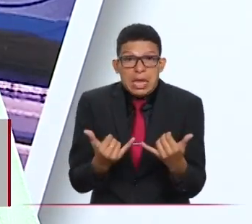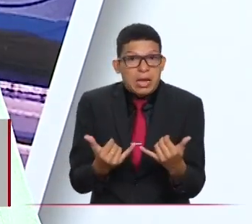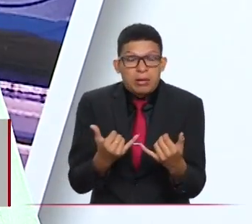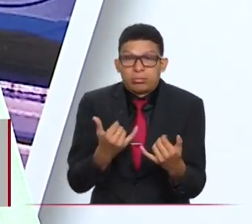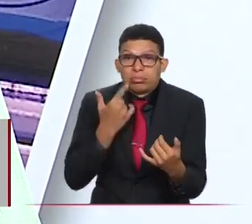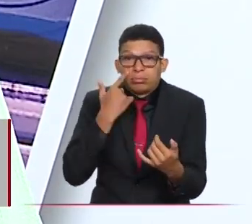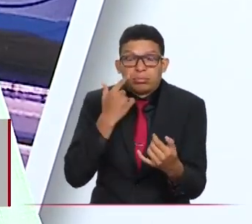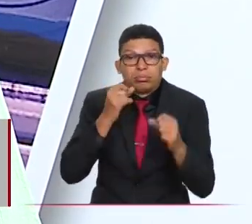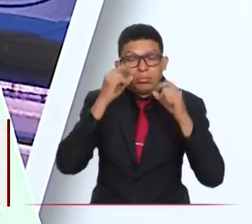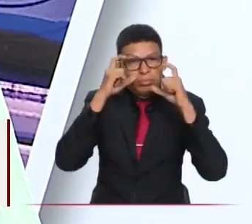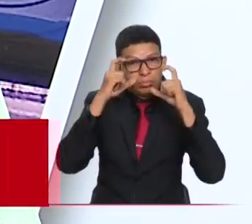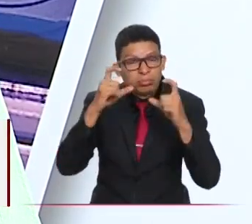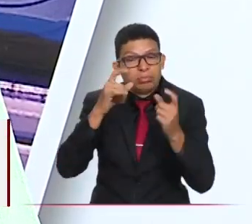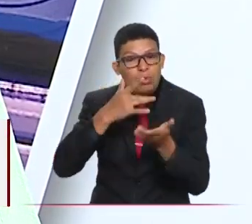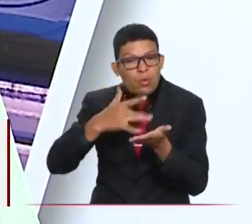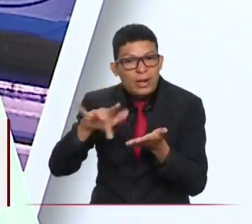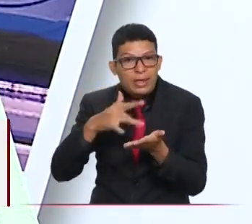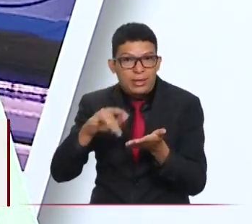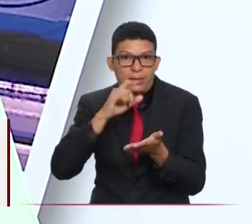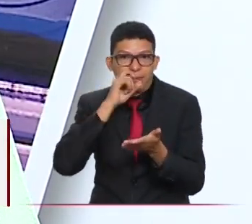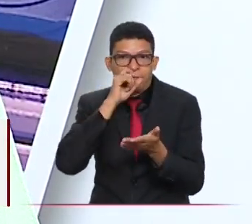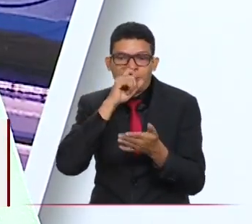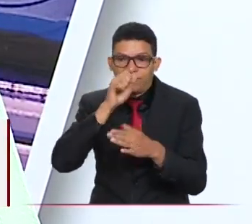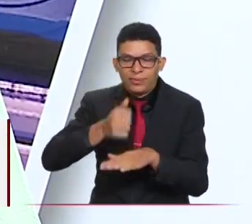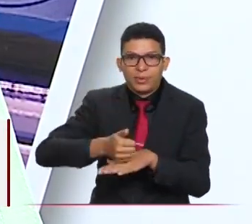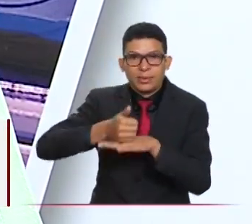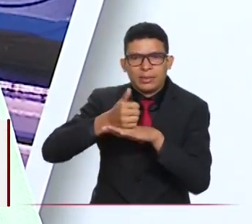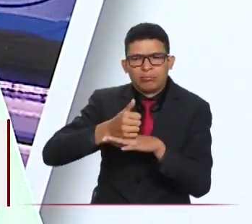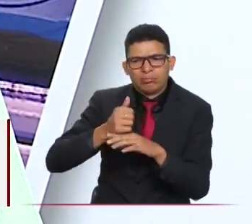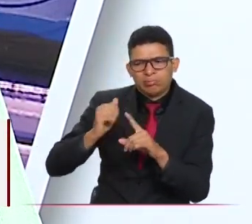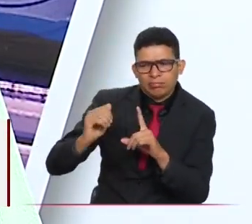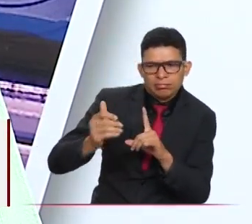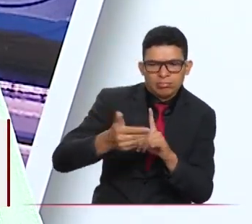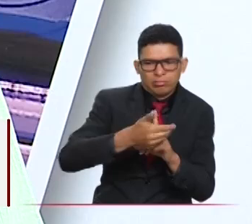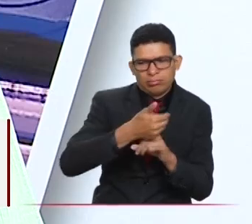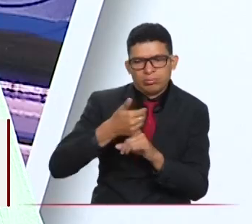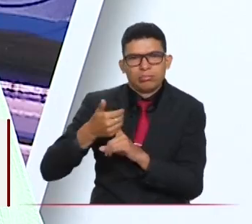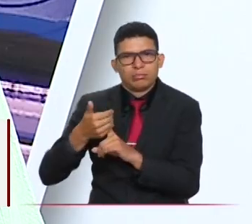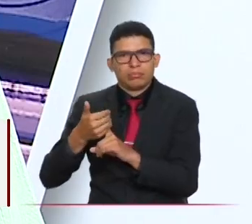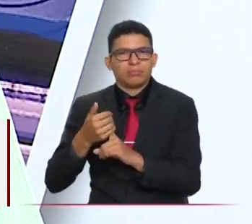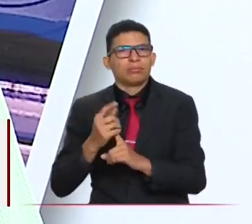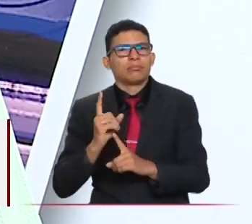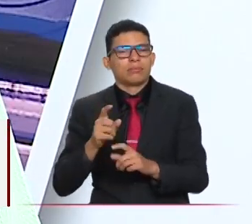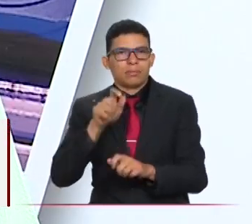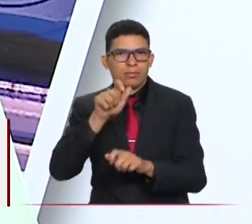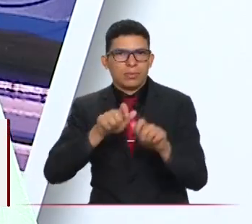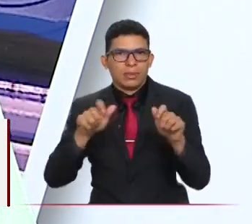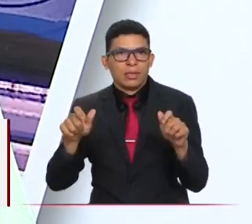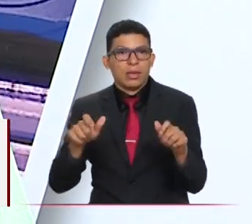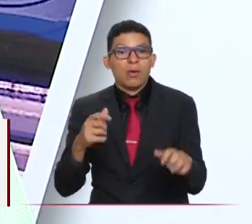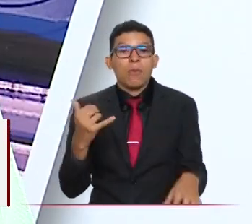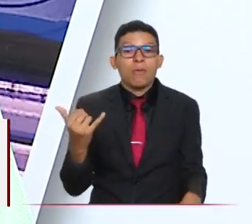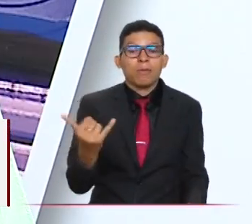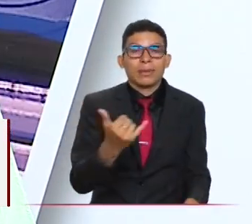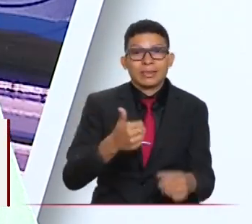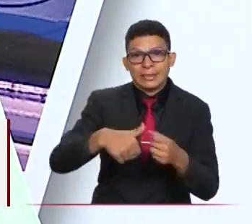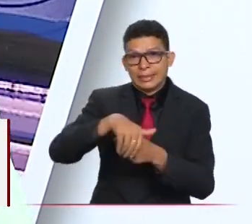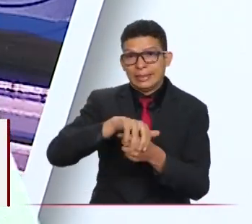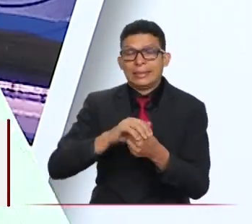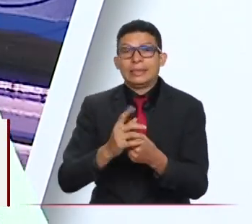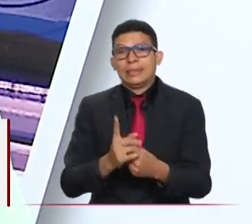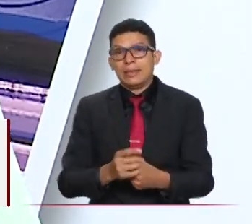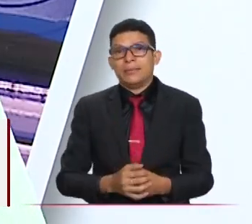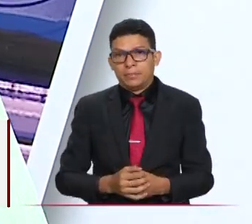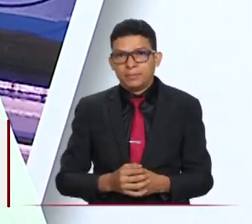alerta, un llamado para que las autoridades arropen y protejan a las personas que se encuentran en esta situación.